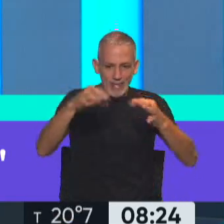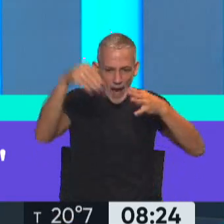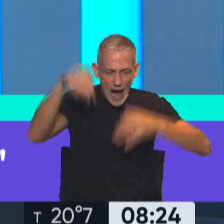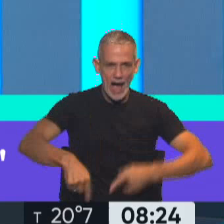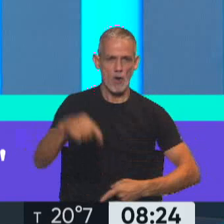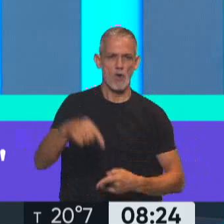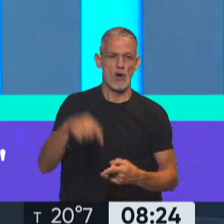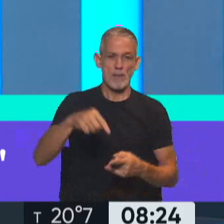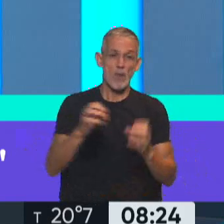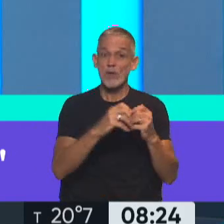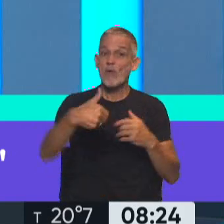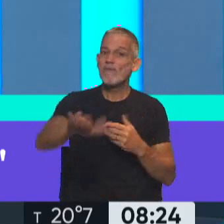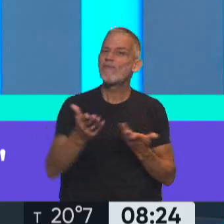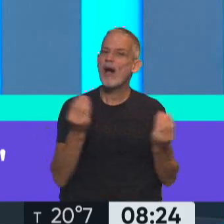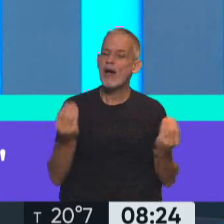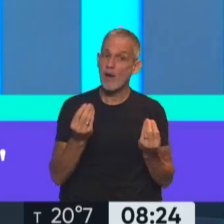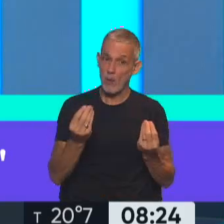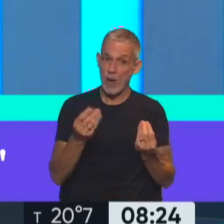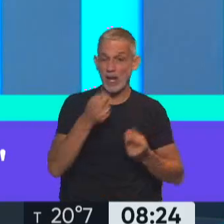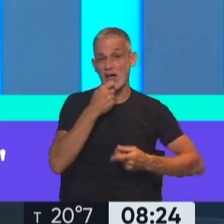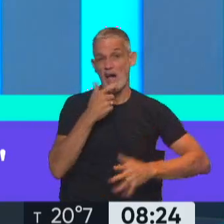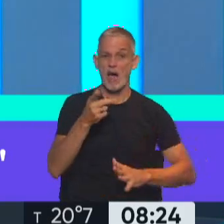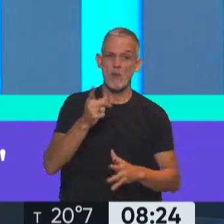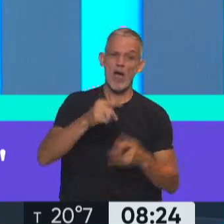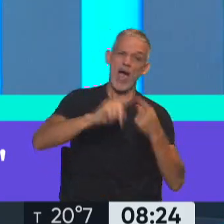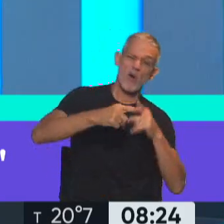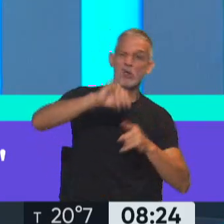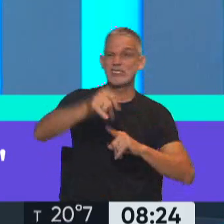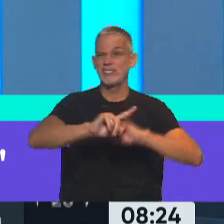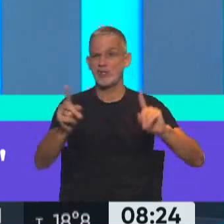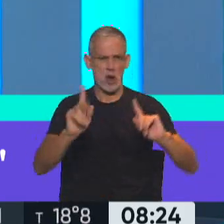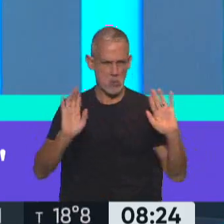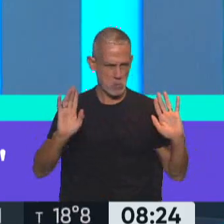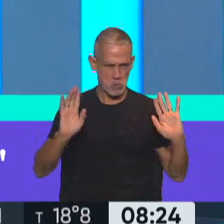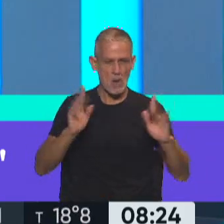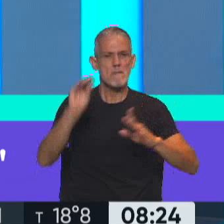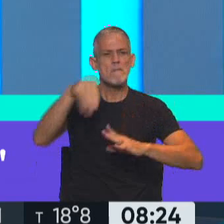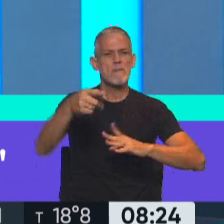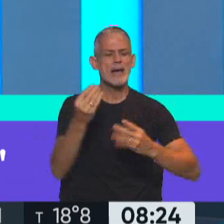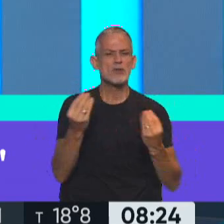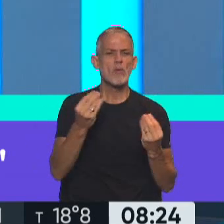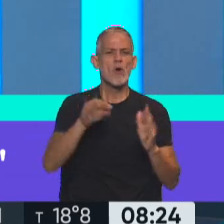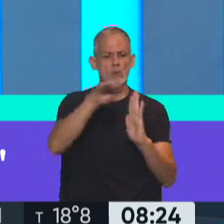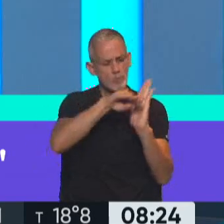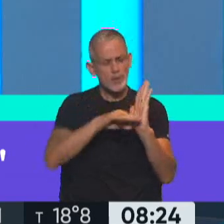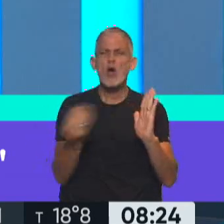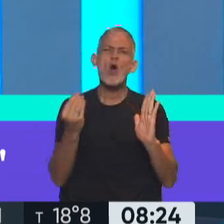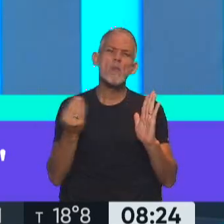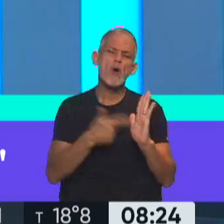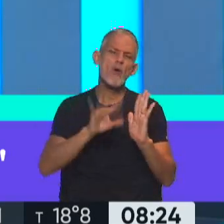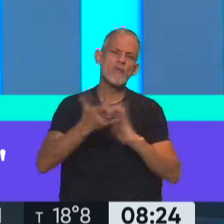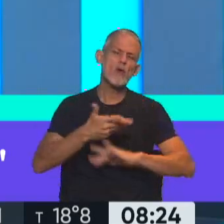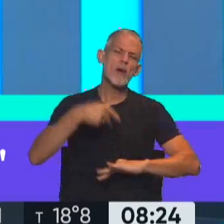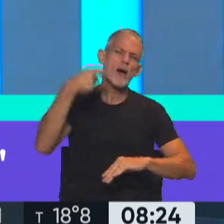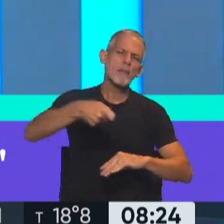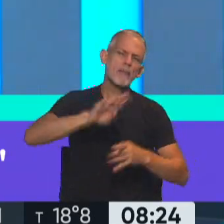la discusión que viene no es si vamos a acordar o no con el fondo, es en qué condiciones y fundamentalmente